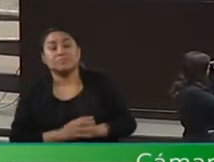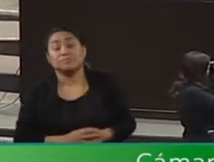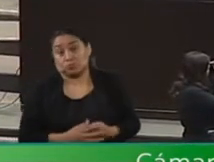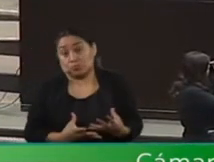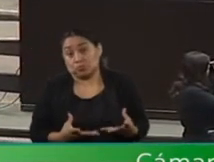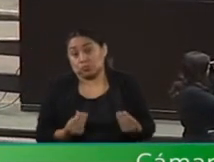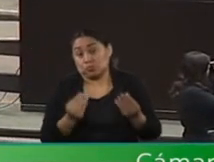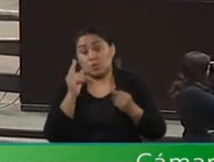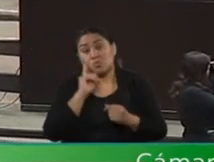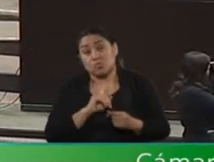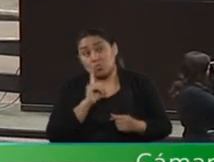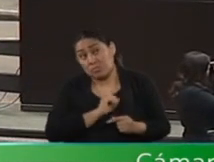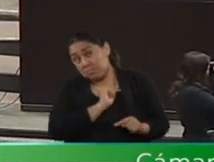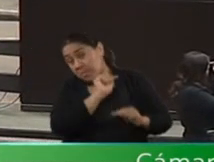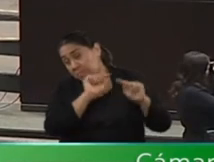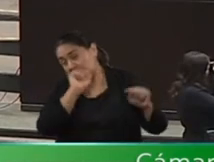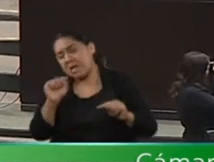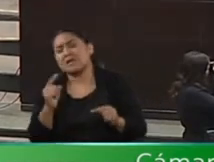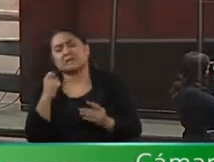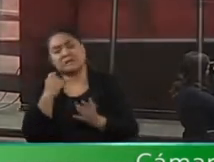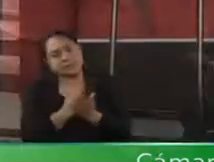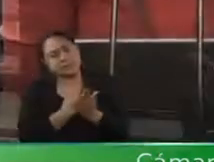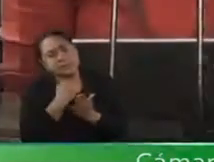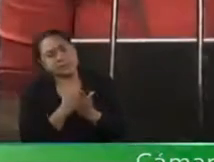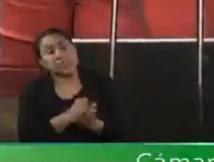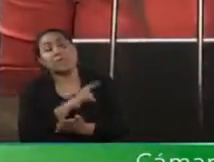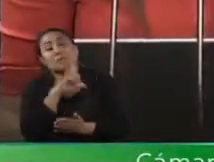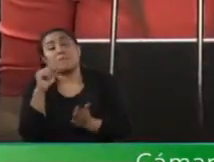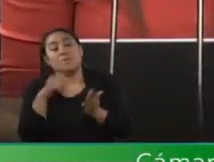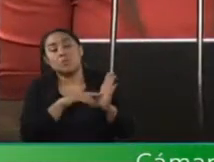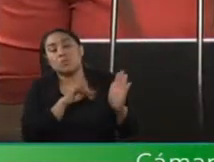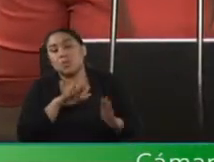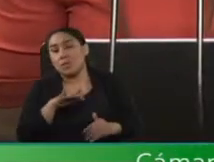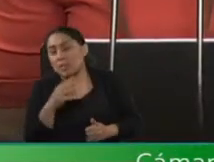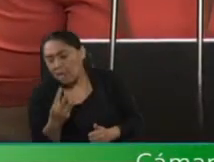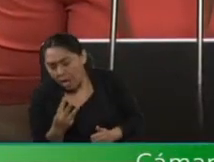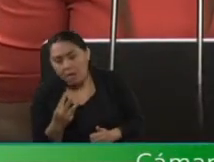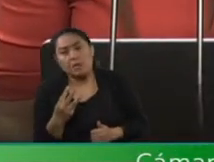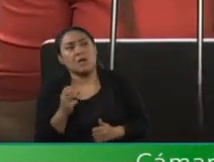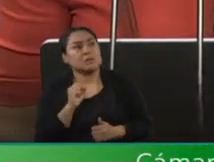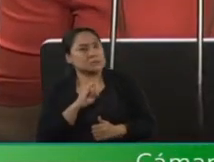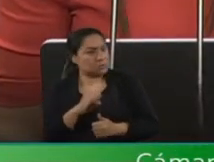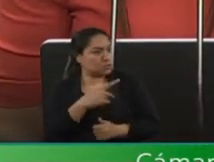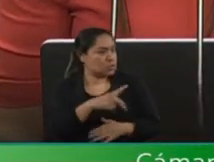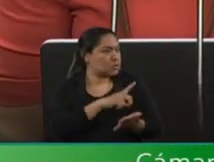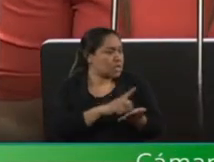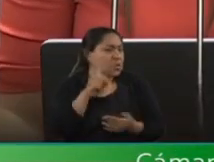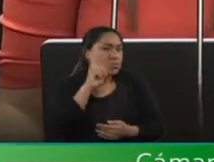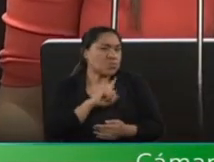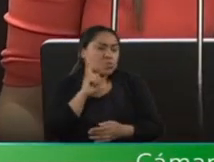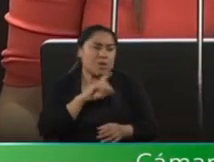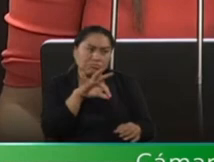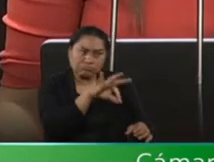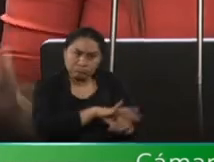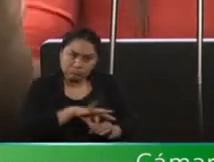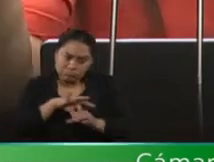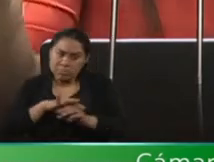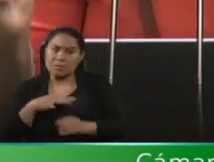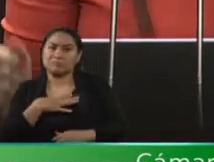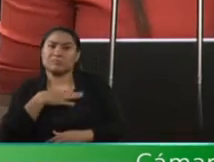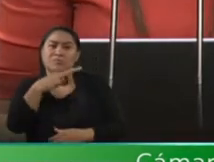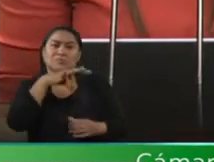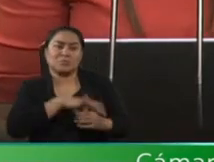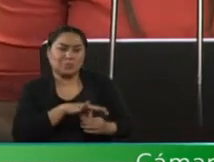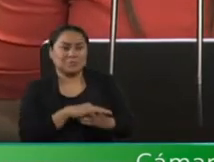siguieron luchando para que en 1953 se reconociera el derecho de las mujeres para votar Y ser votadas en mi